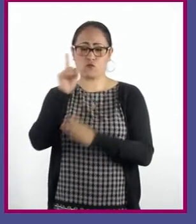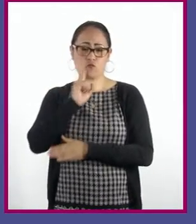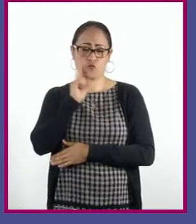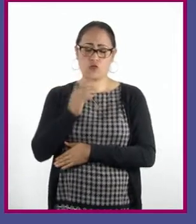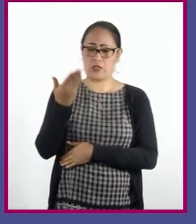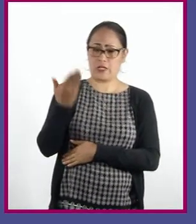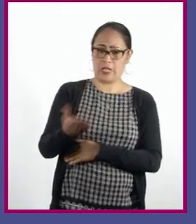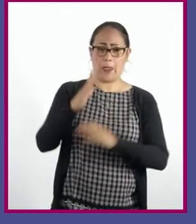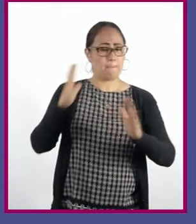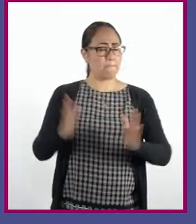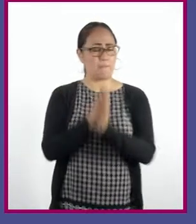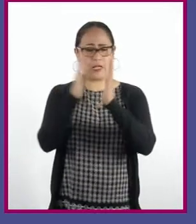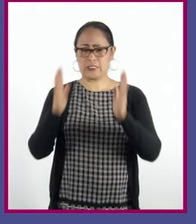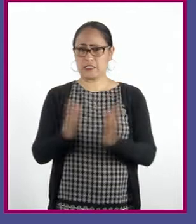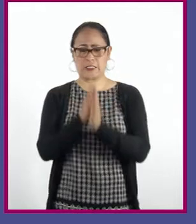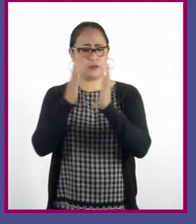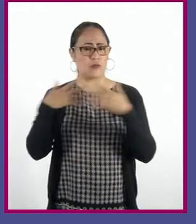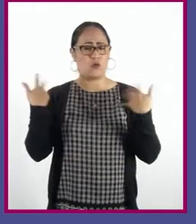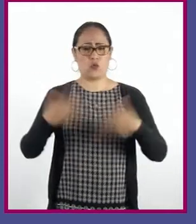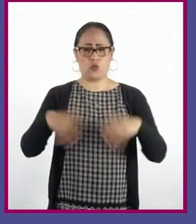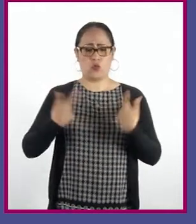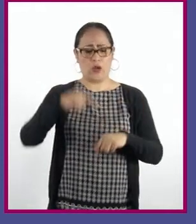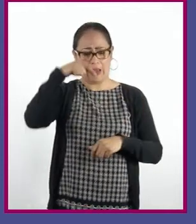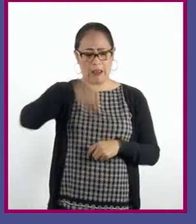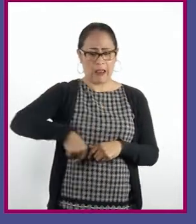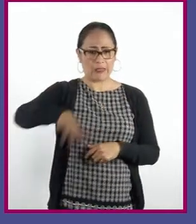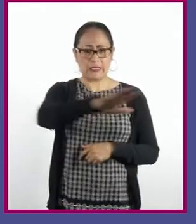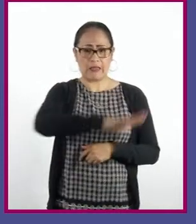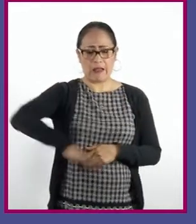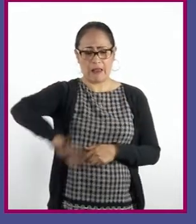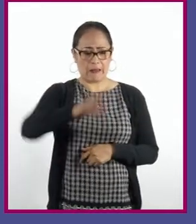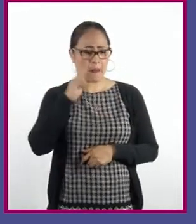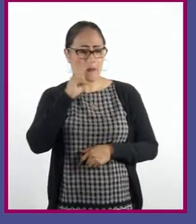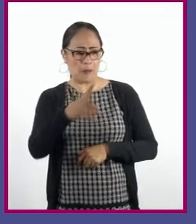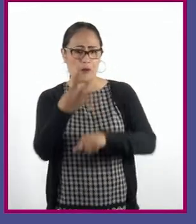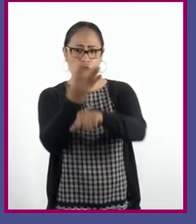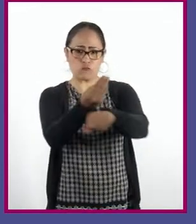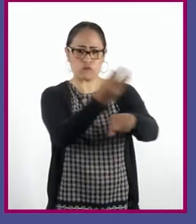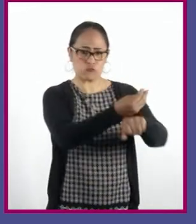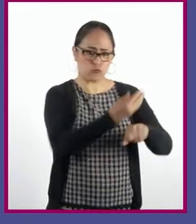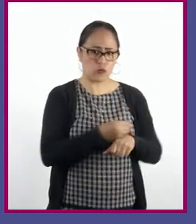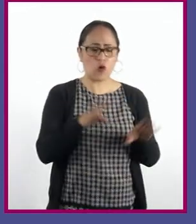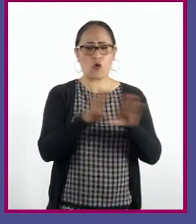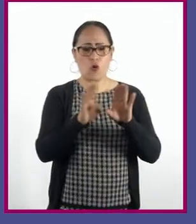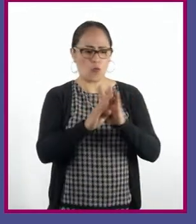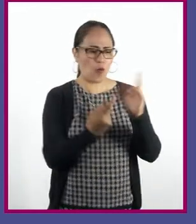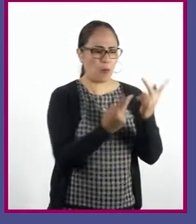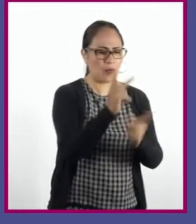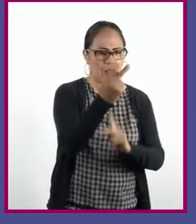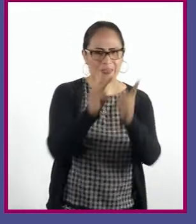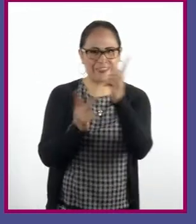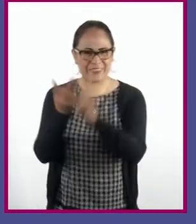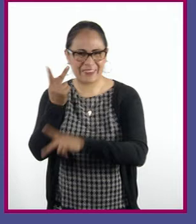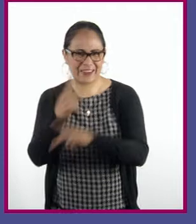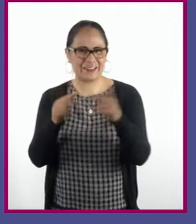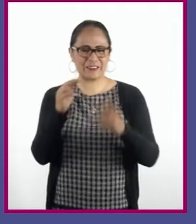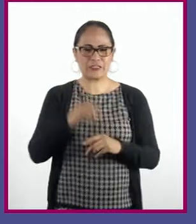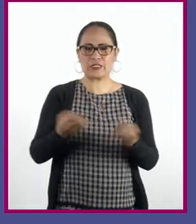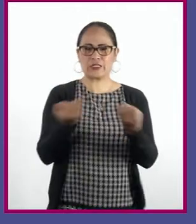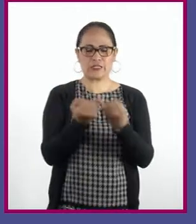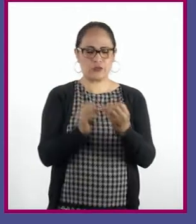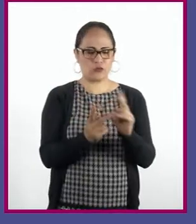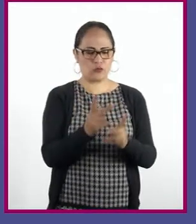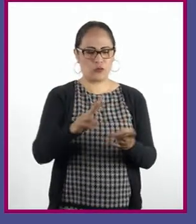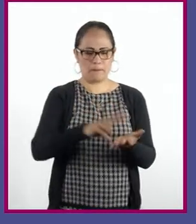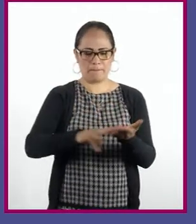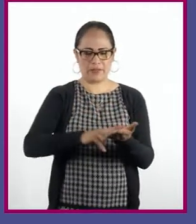ha participado activamente en beneficio de la imagen de la comunidad, colocando un buen número de plantas y rescatando el césped de